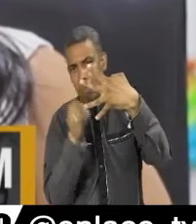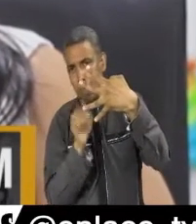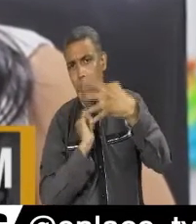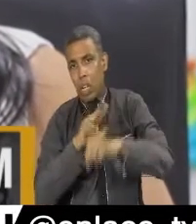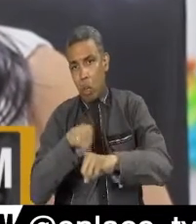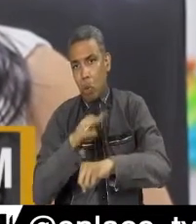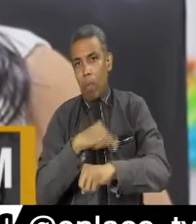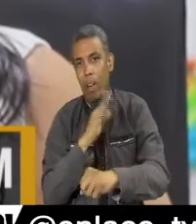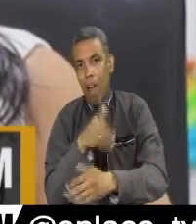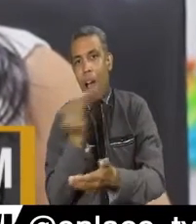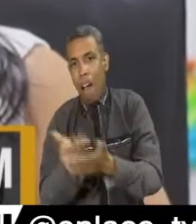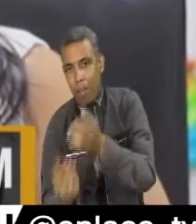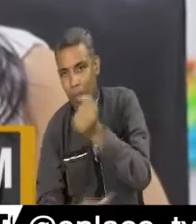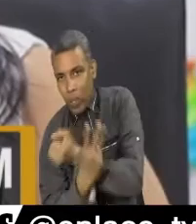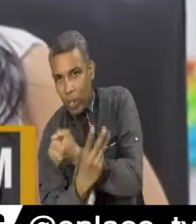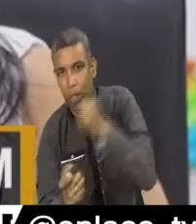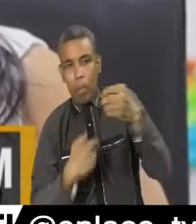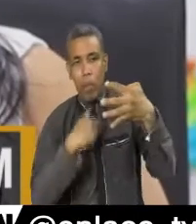bares,